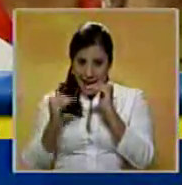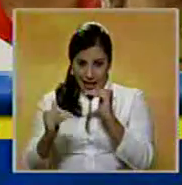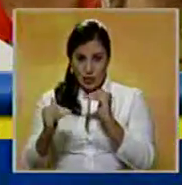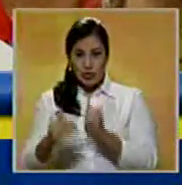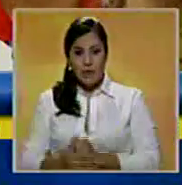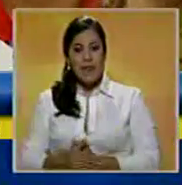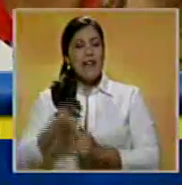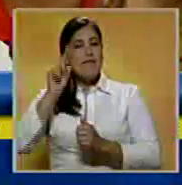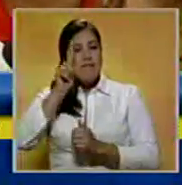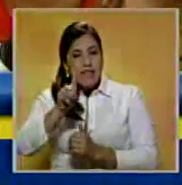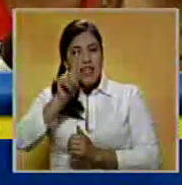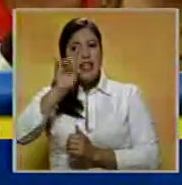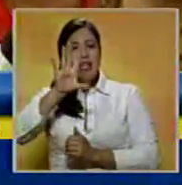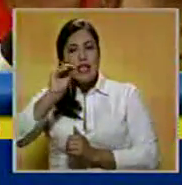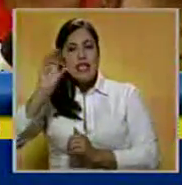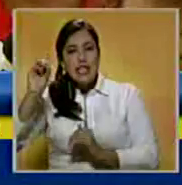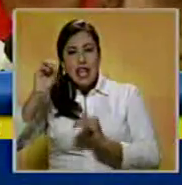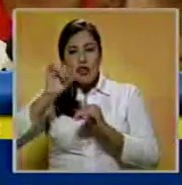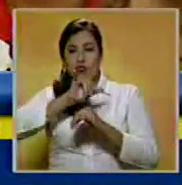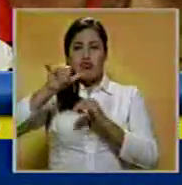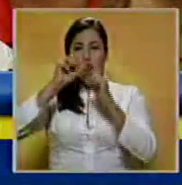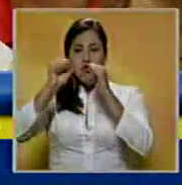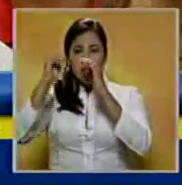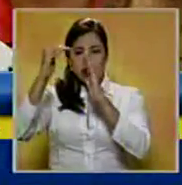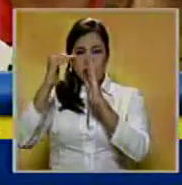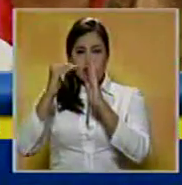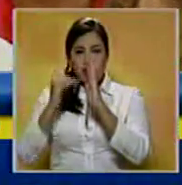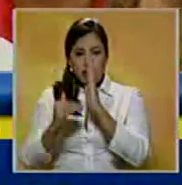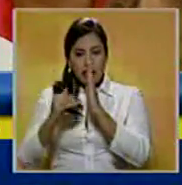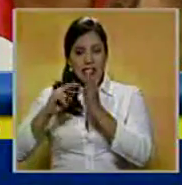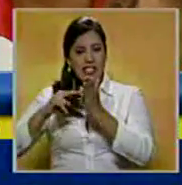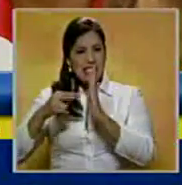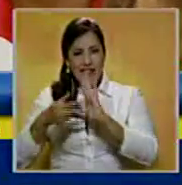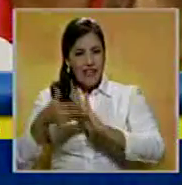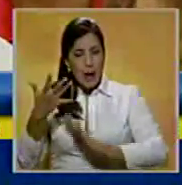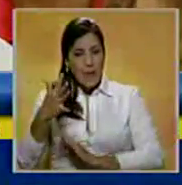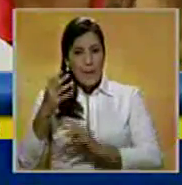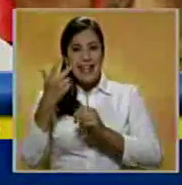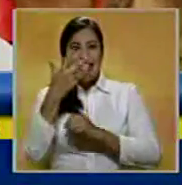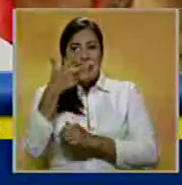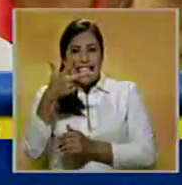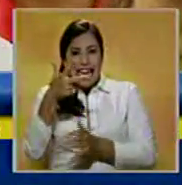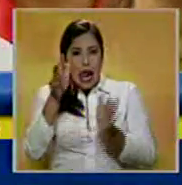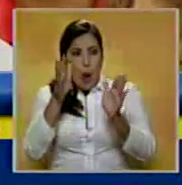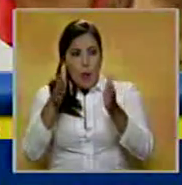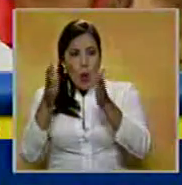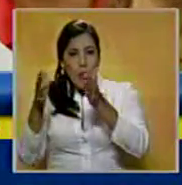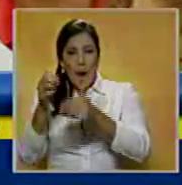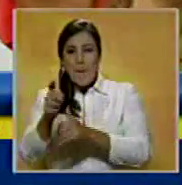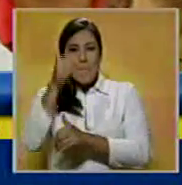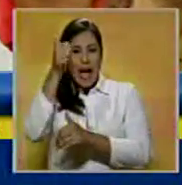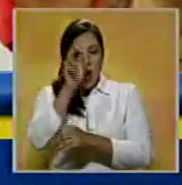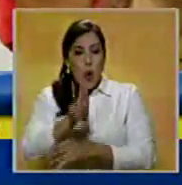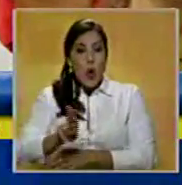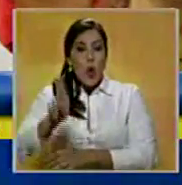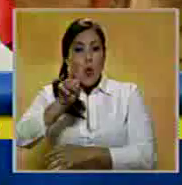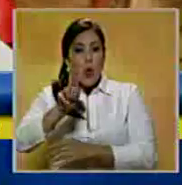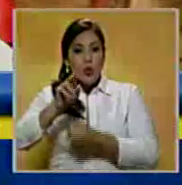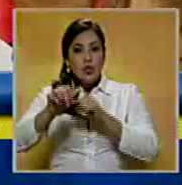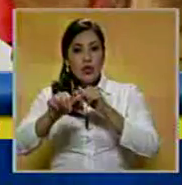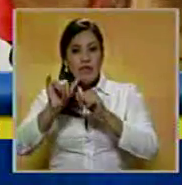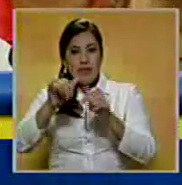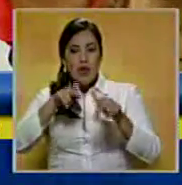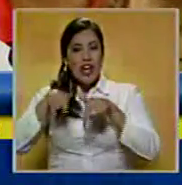megavatios equivale aproximadamente a tres plantas, tres de las mayores unidades de generación de